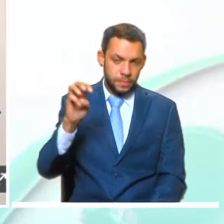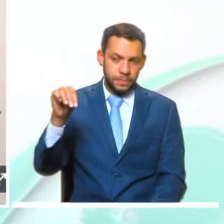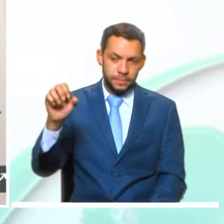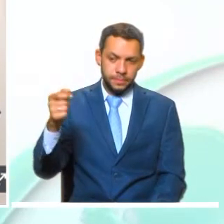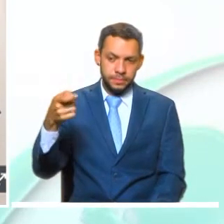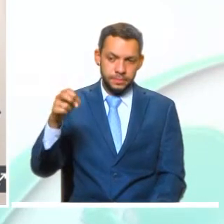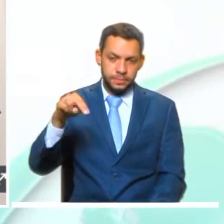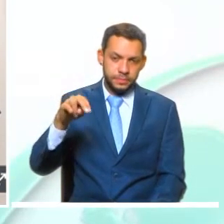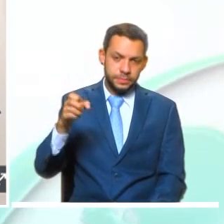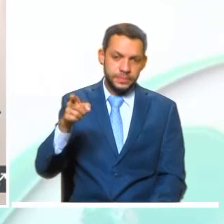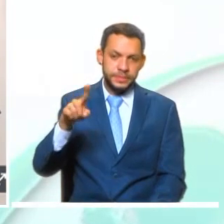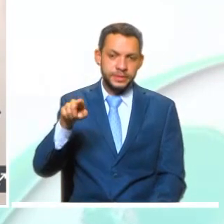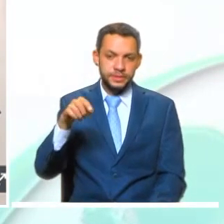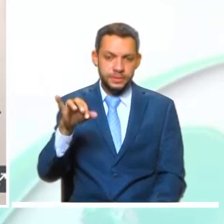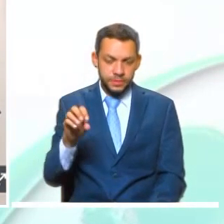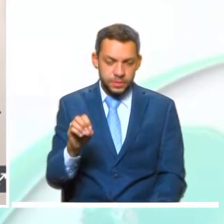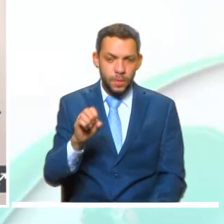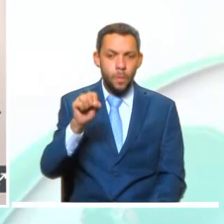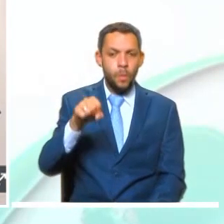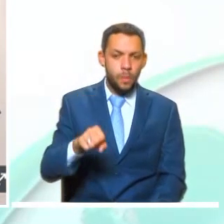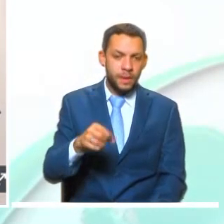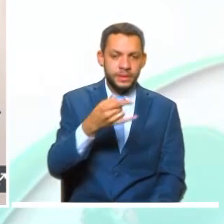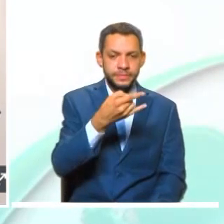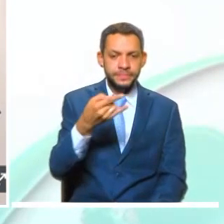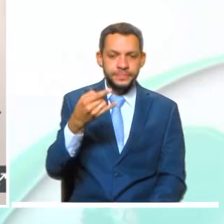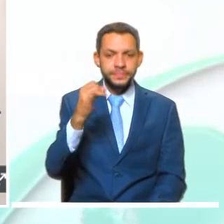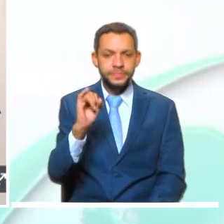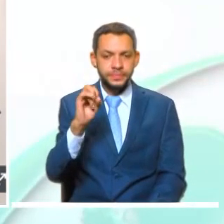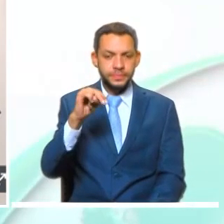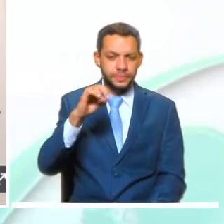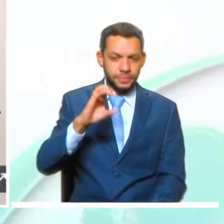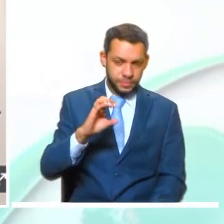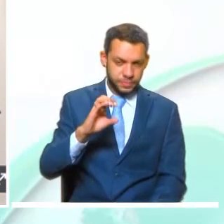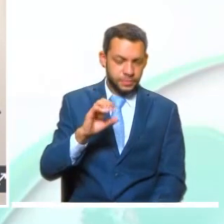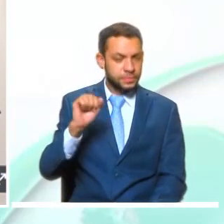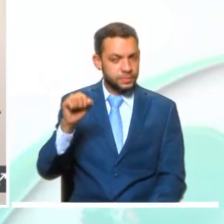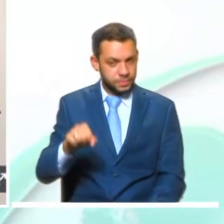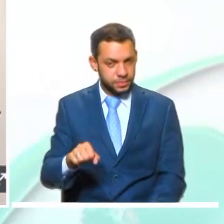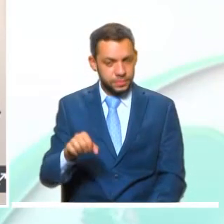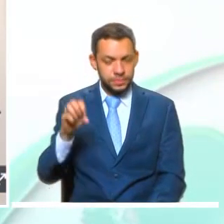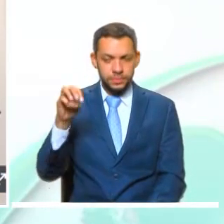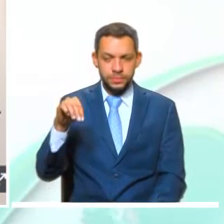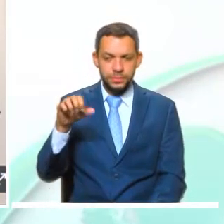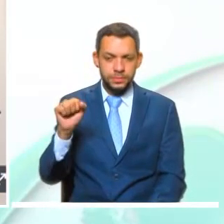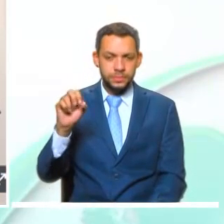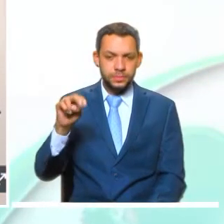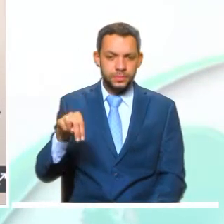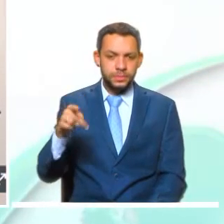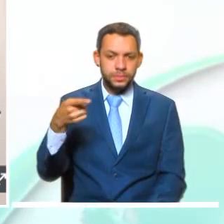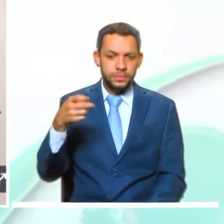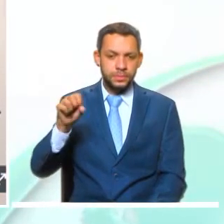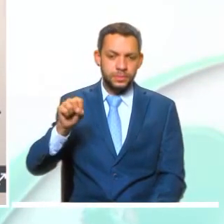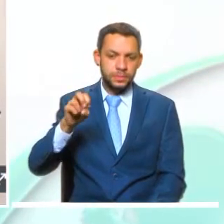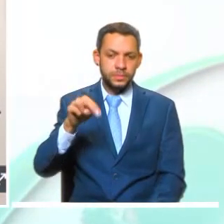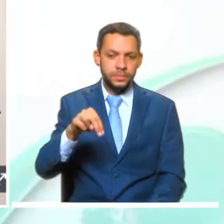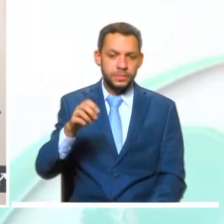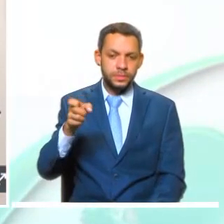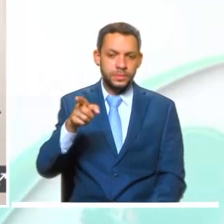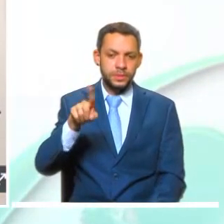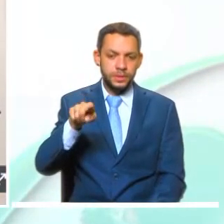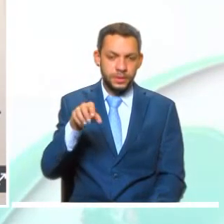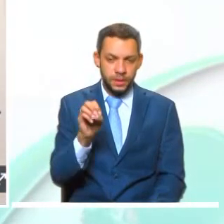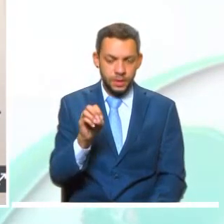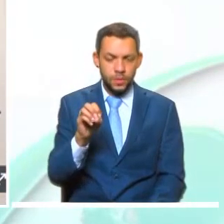puede consumir zinc que es tan importante manganeso hay muchas herramientas